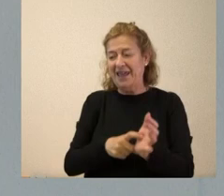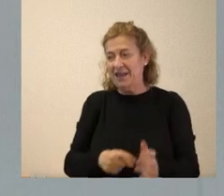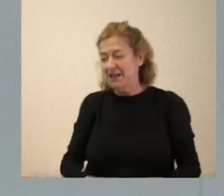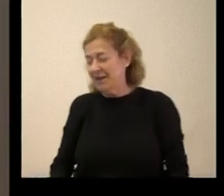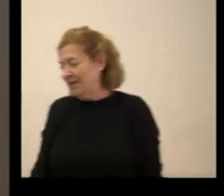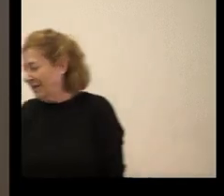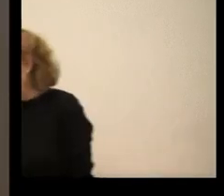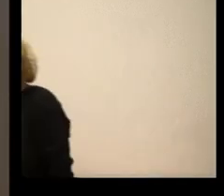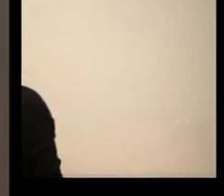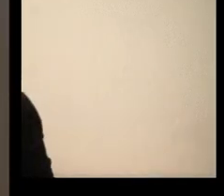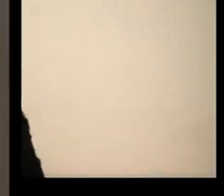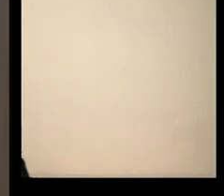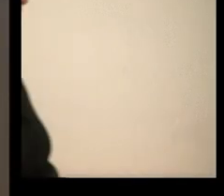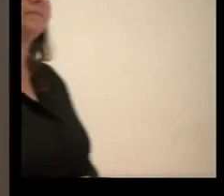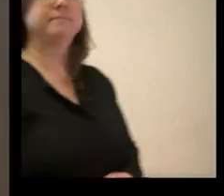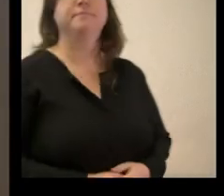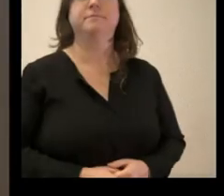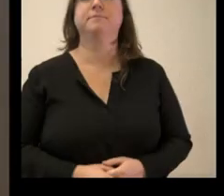Buenos días